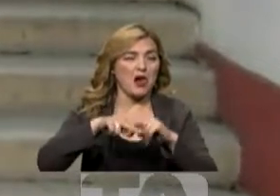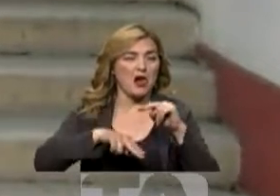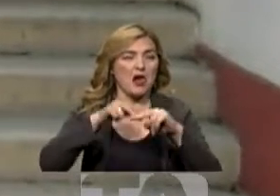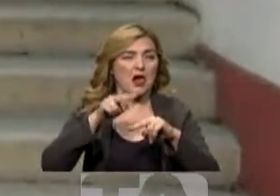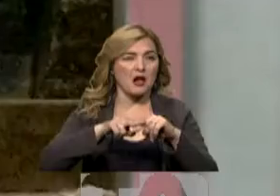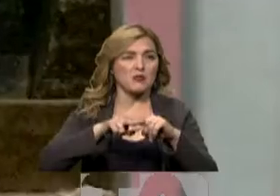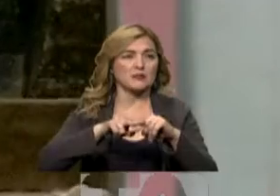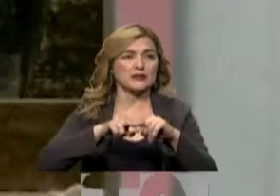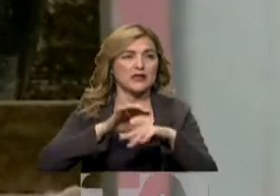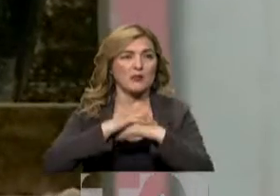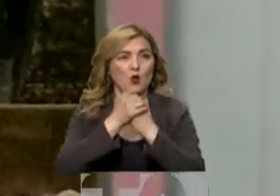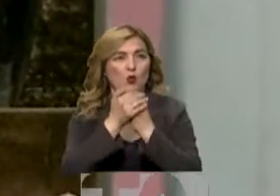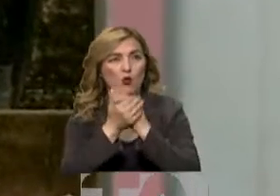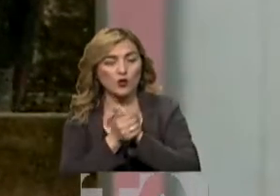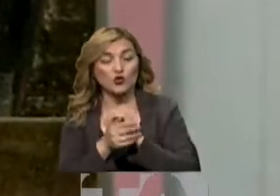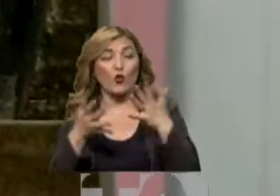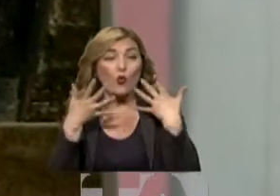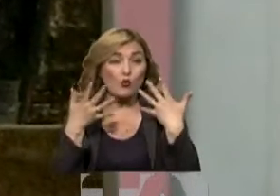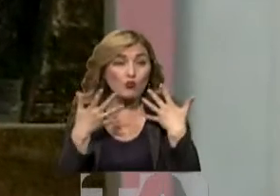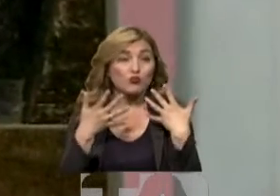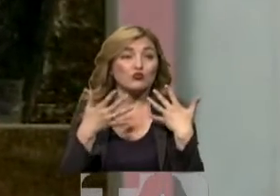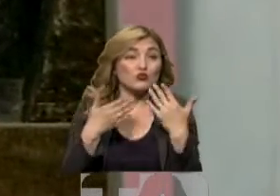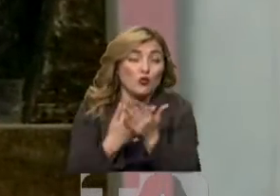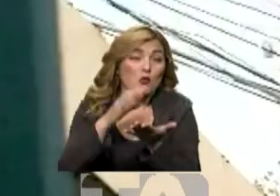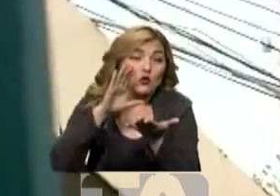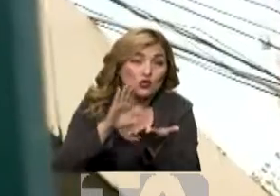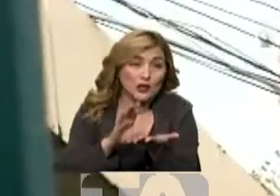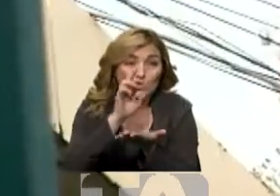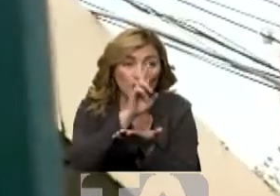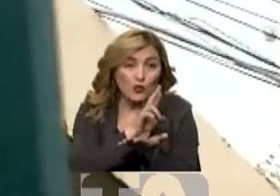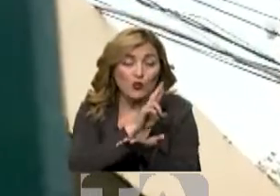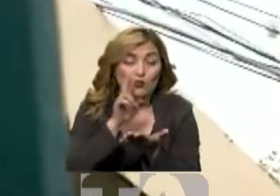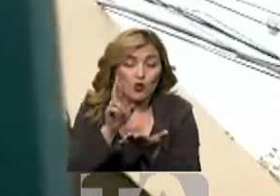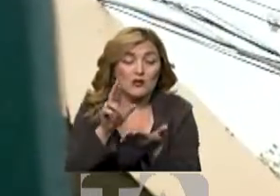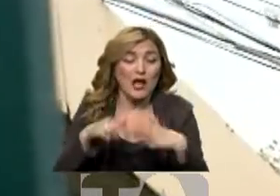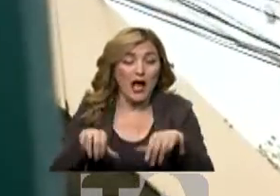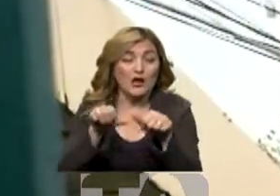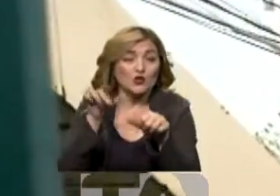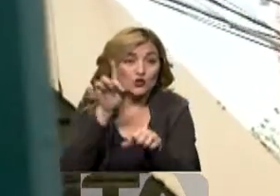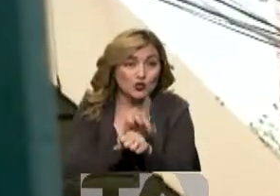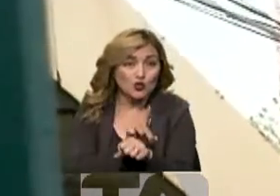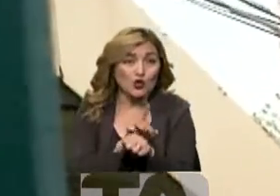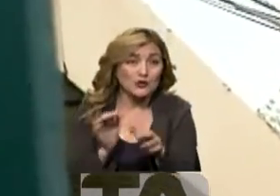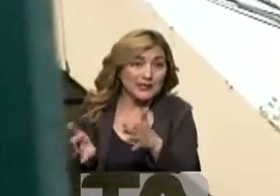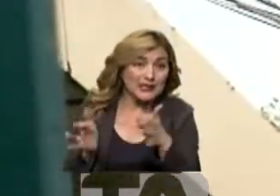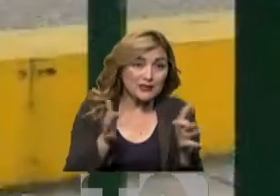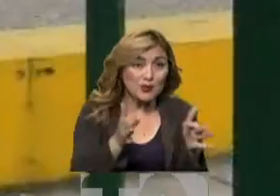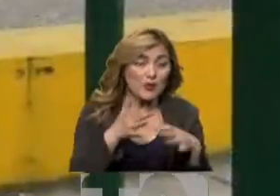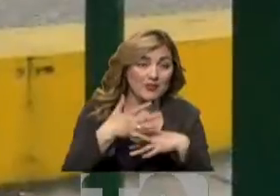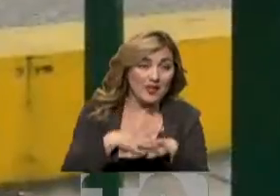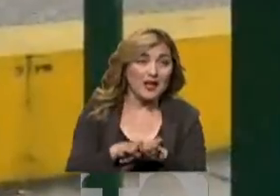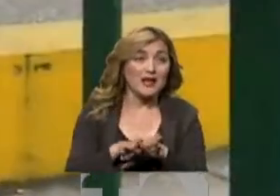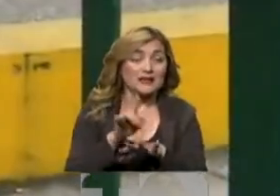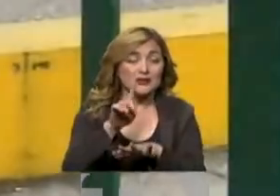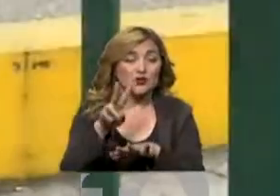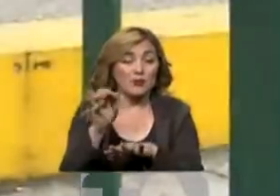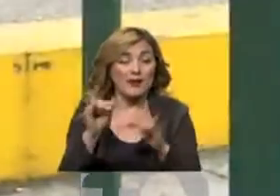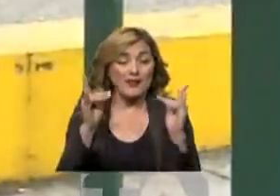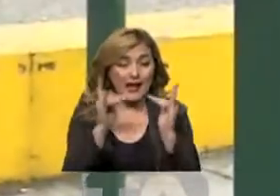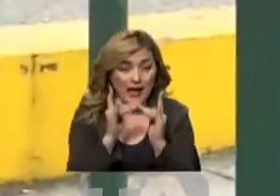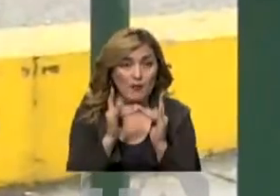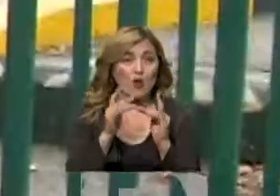que se iba a aprovechar para que Guayaquil cuente con un complejo que tenga áreas médicas para tratamiento ambulatorio integral, 120 camas